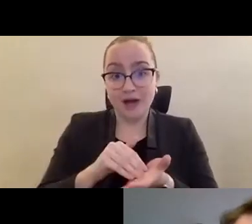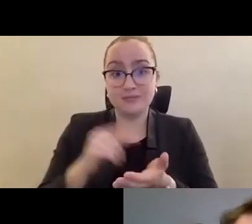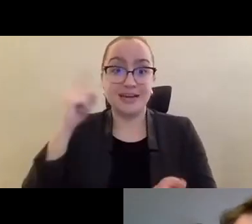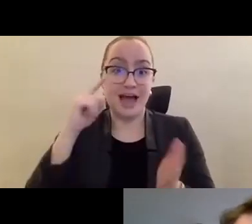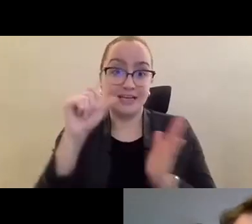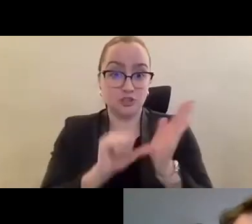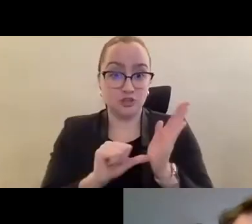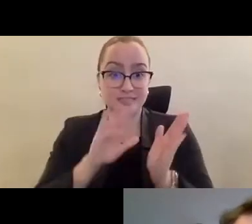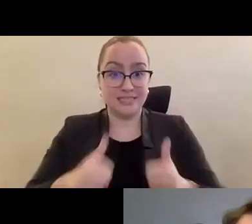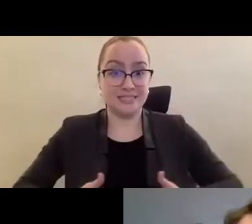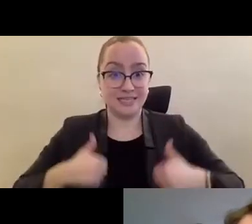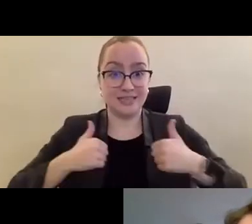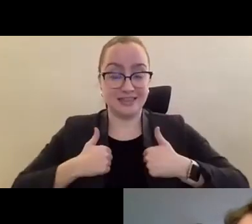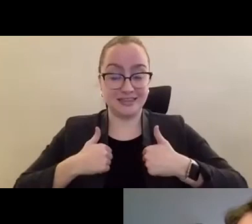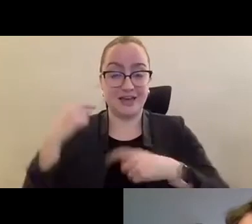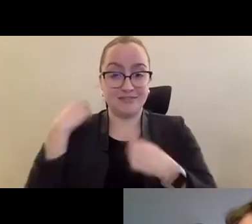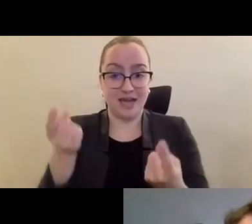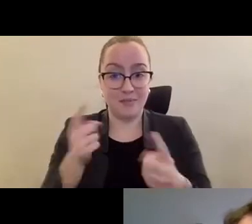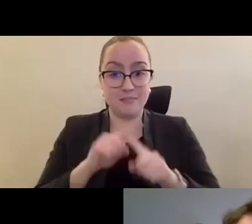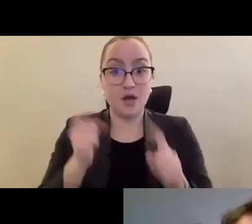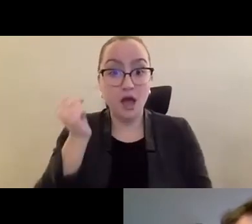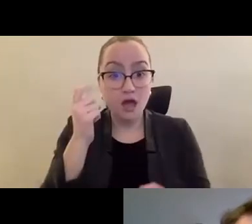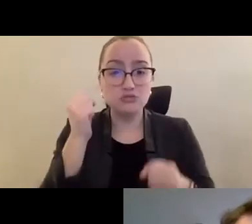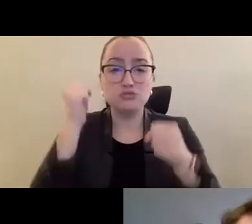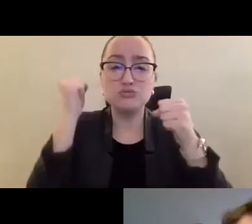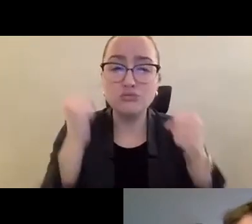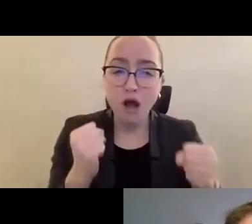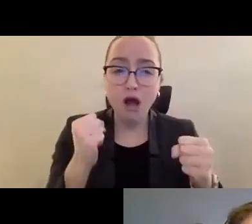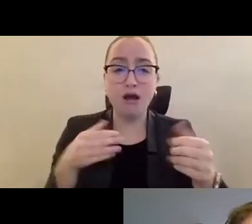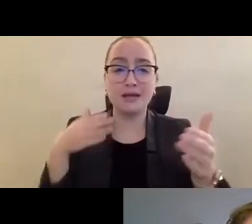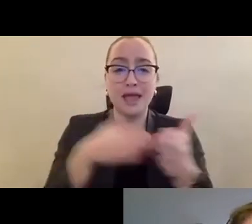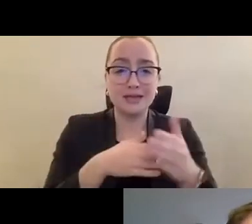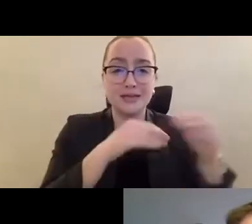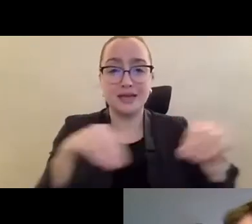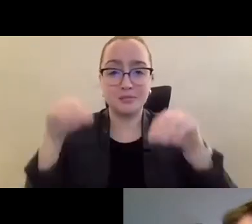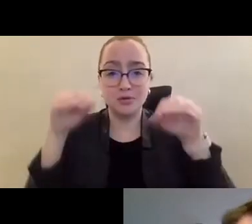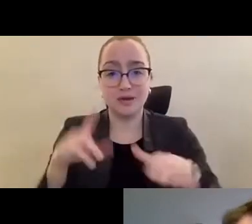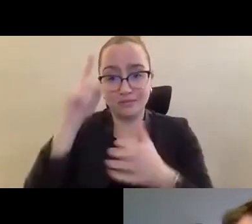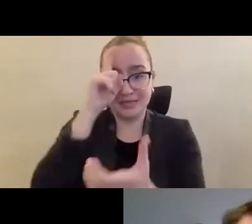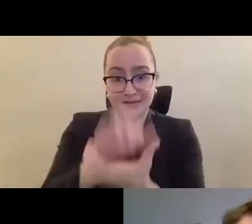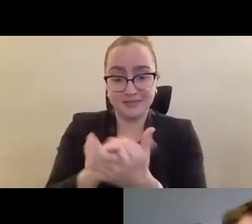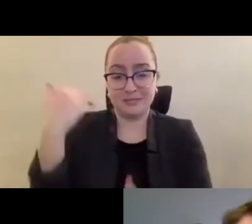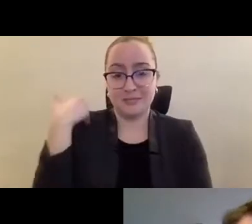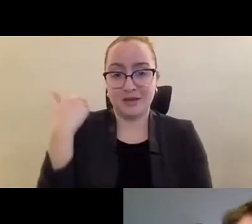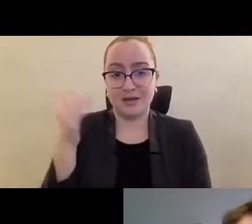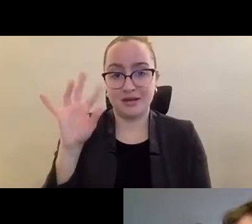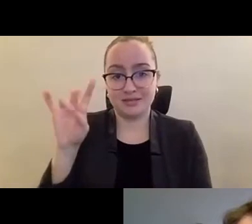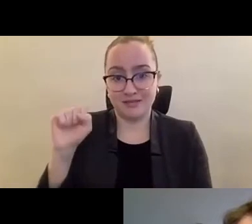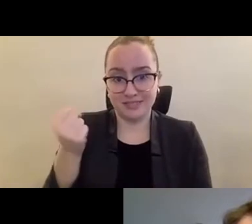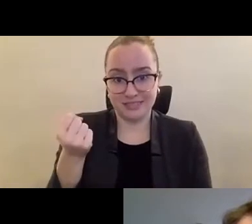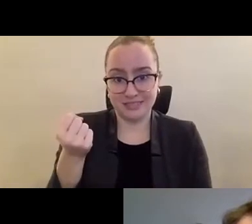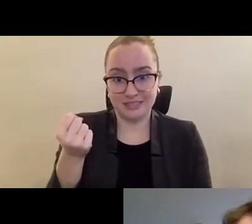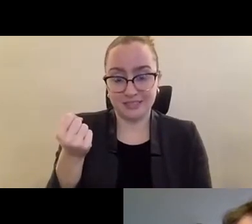de ojos. Y bueno, él también, además, era muy xenofóbico.